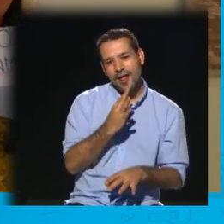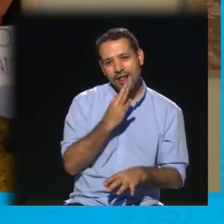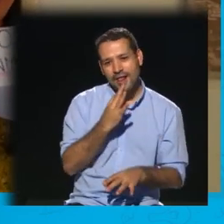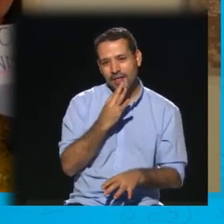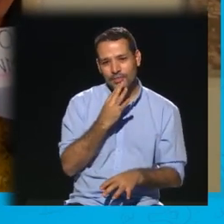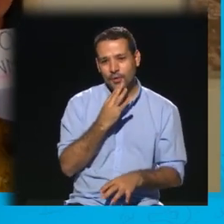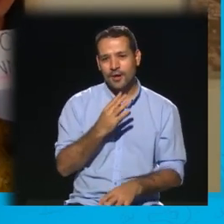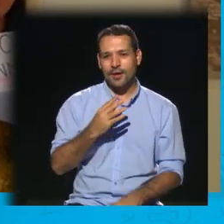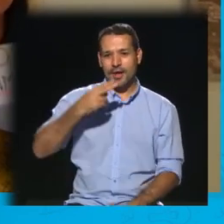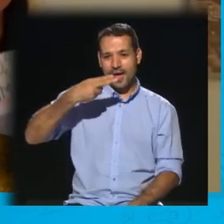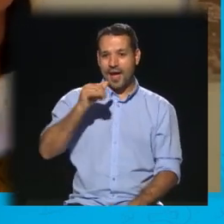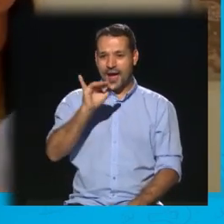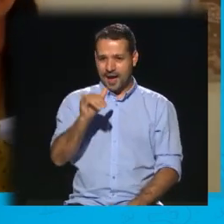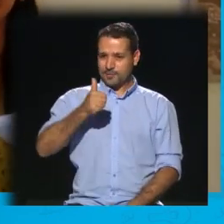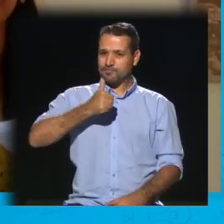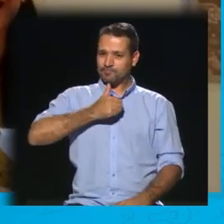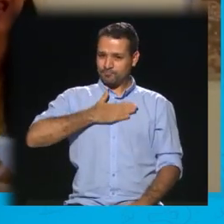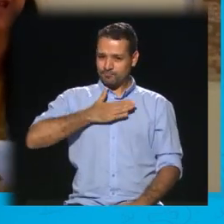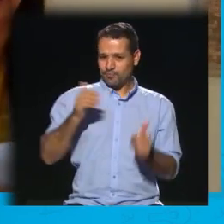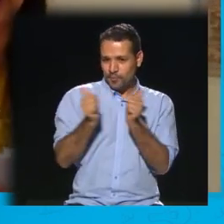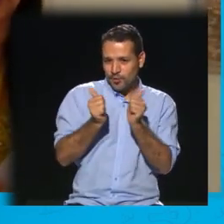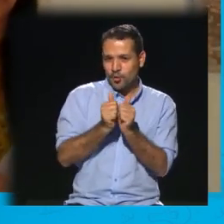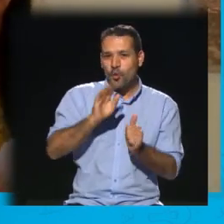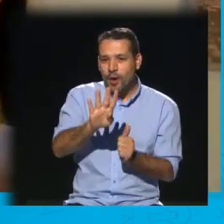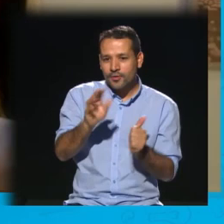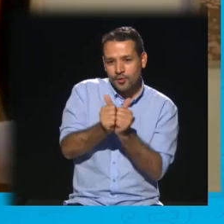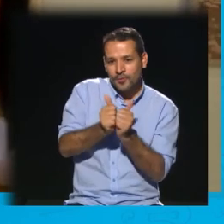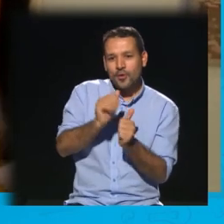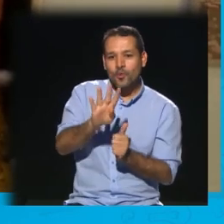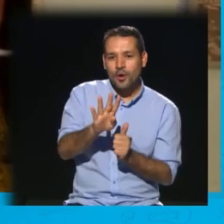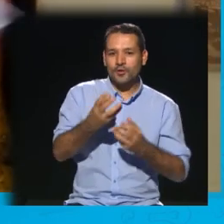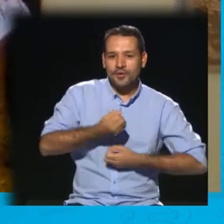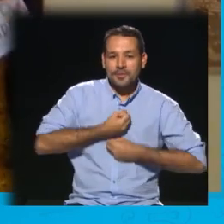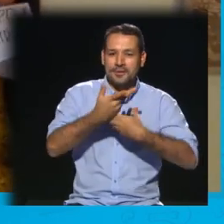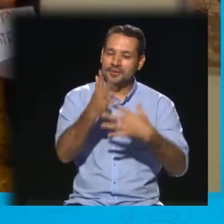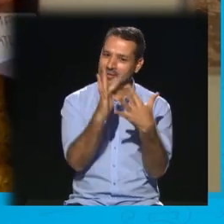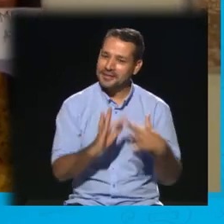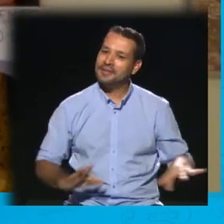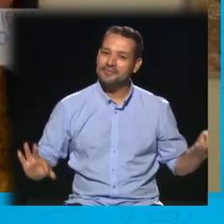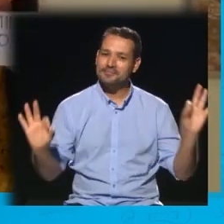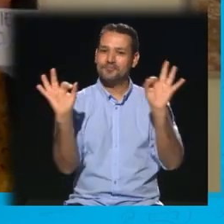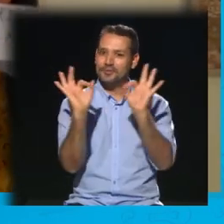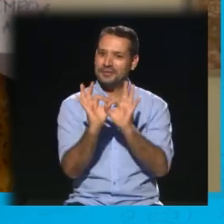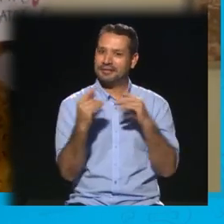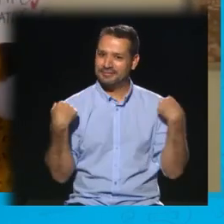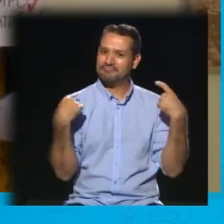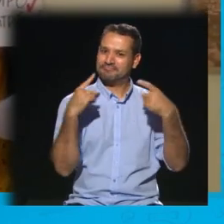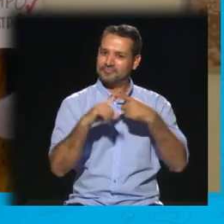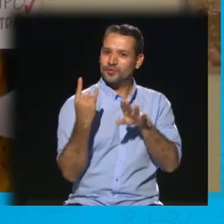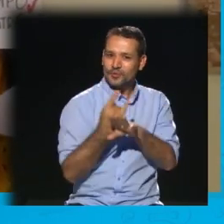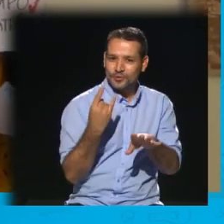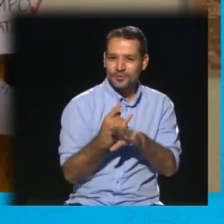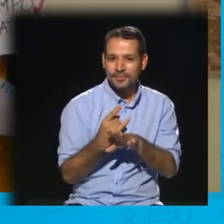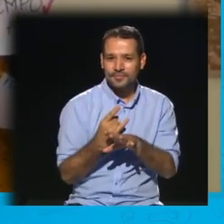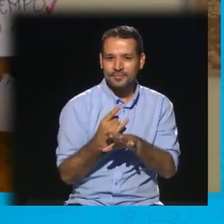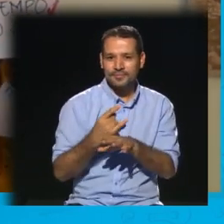cuatro personas. Expresión correcta de nuestra lengua. Expresión también muy importante que hace parte de nuestra lengua. Hace